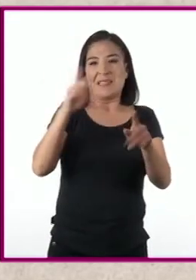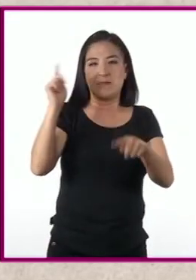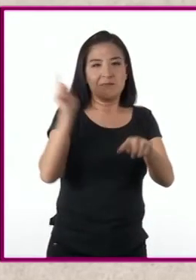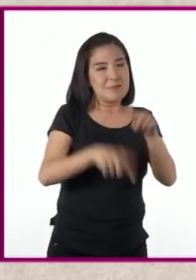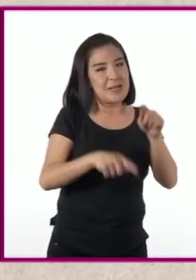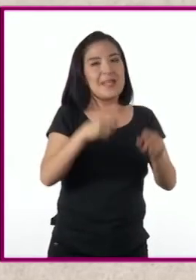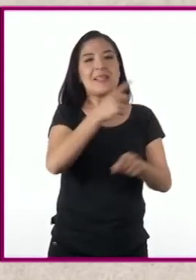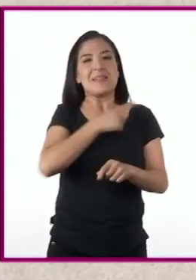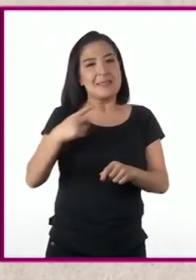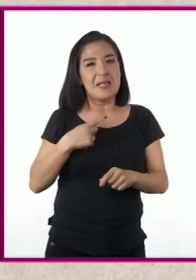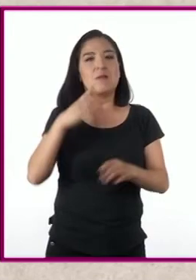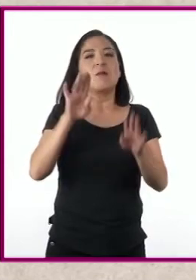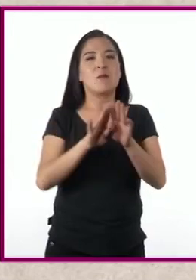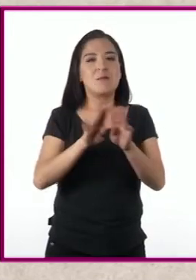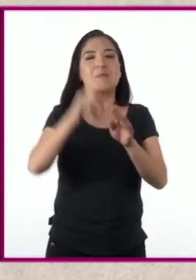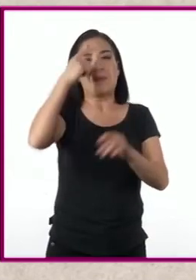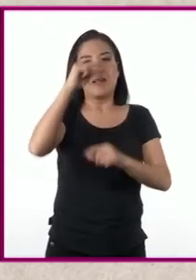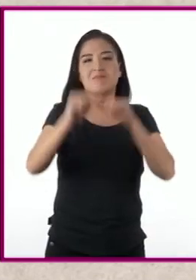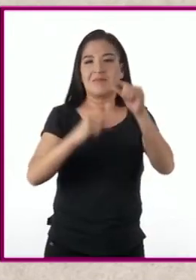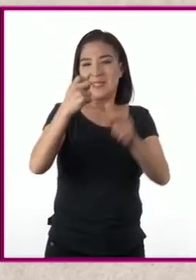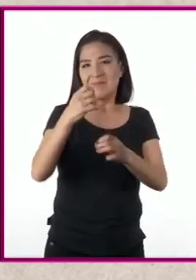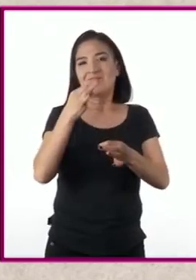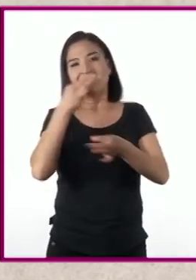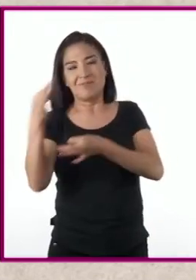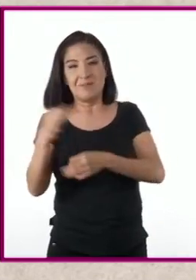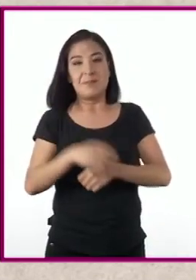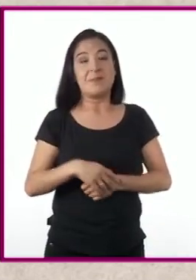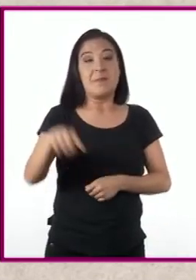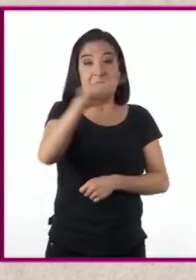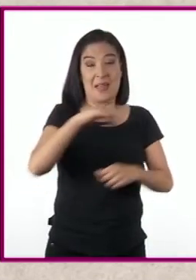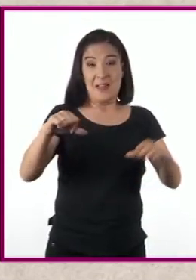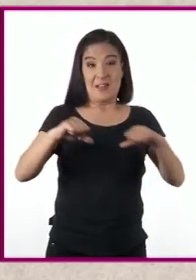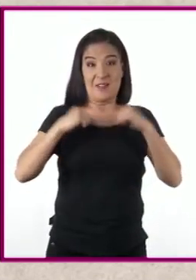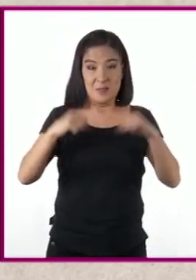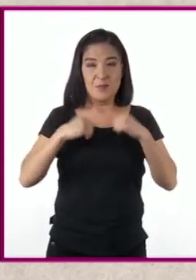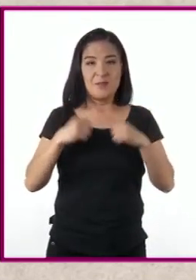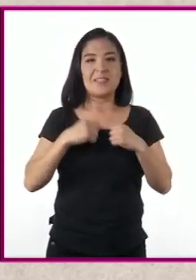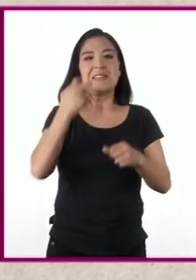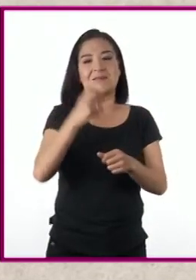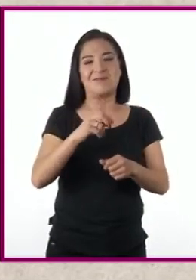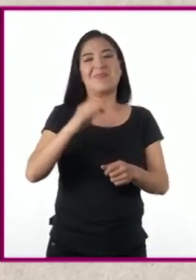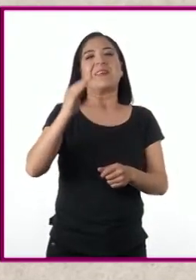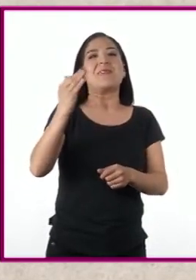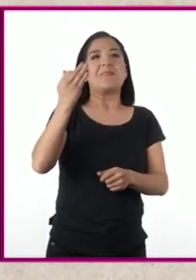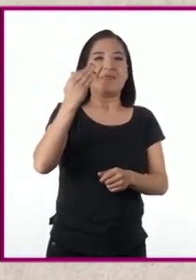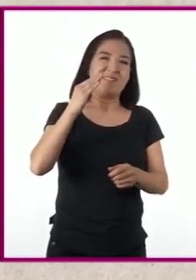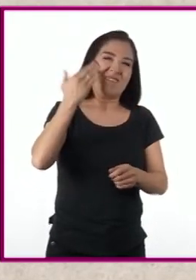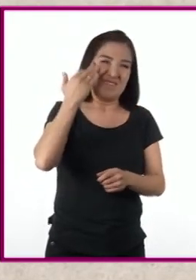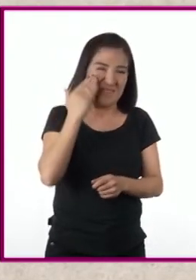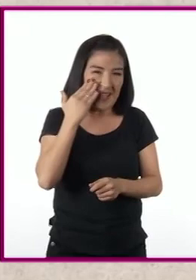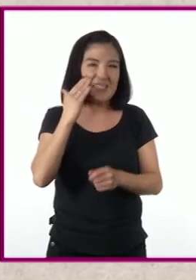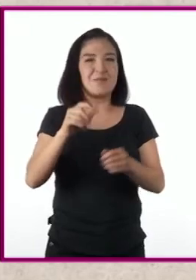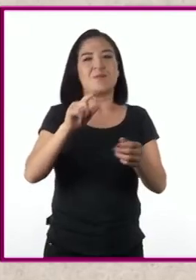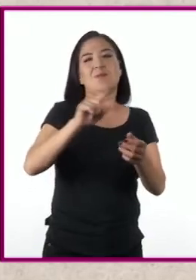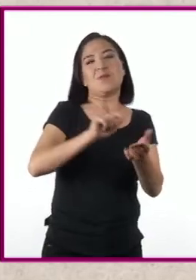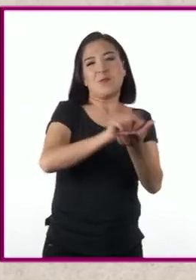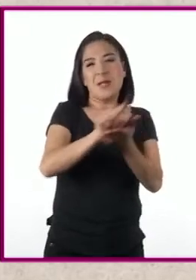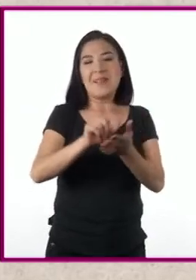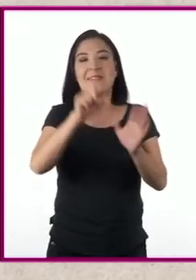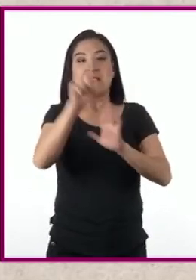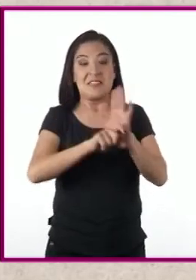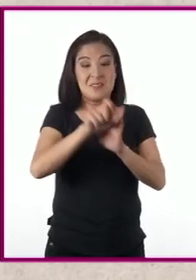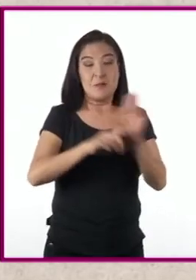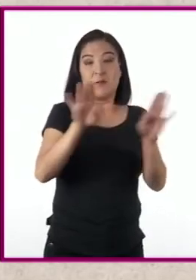de suprimir esta adicción. Para los adolescentes, las redes sociales y el contacto con amigos son